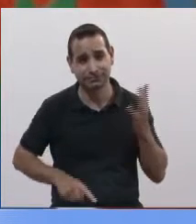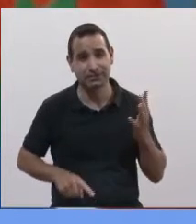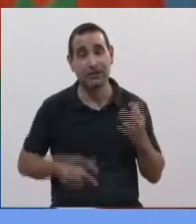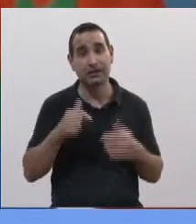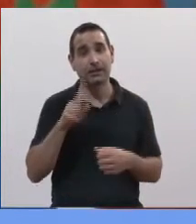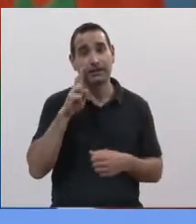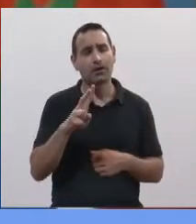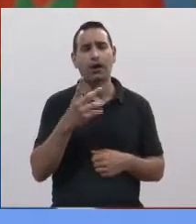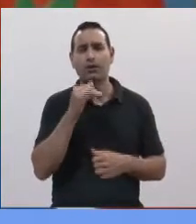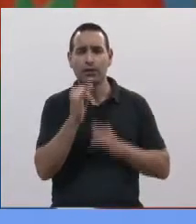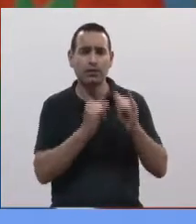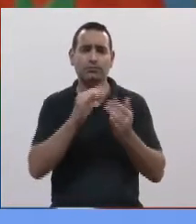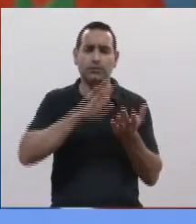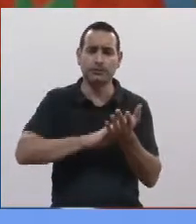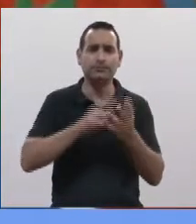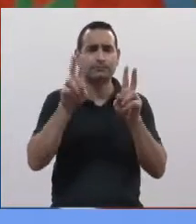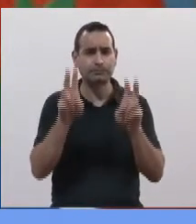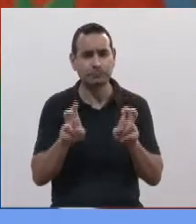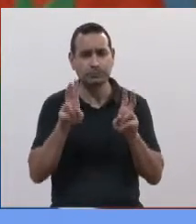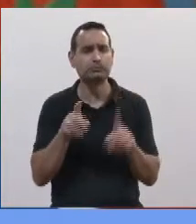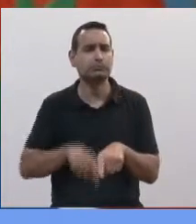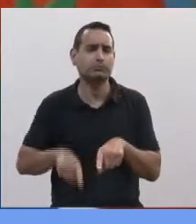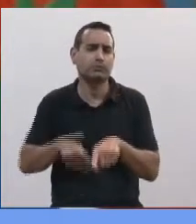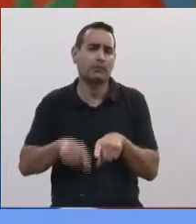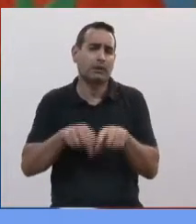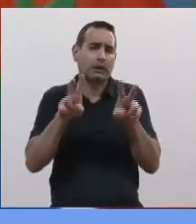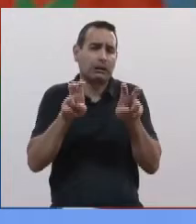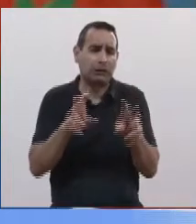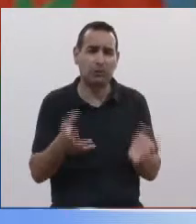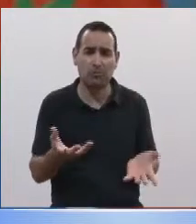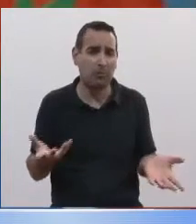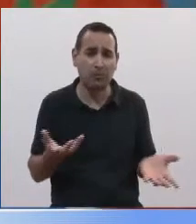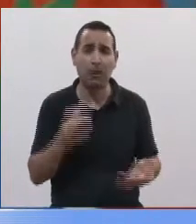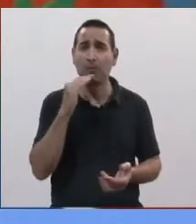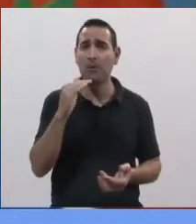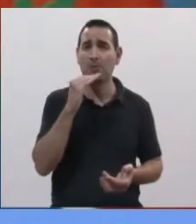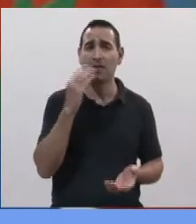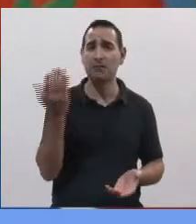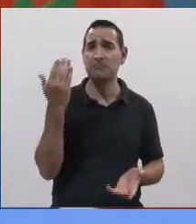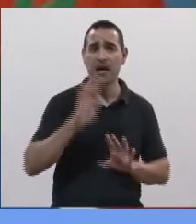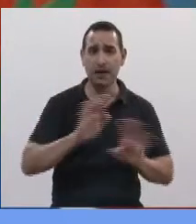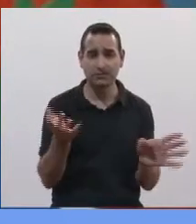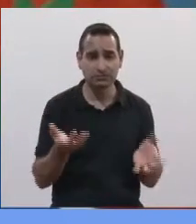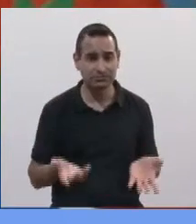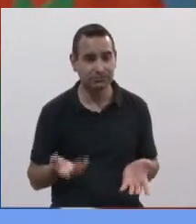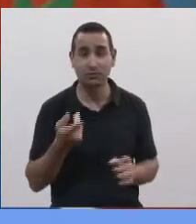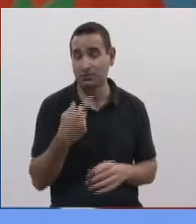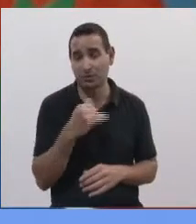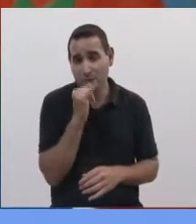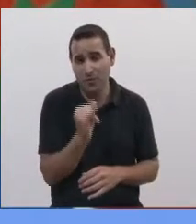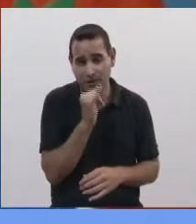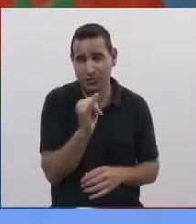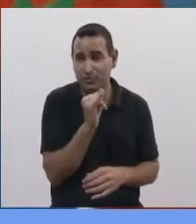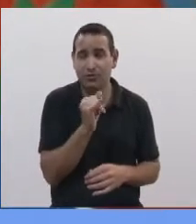vemos que se habla tanto de este tema y que solamente es retórica. Mire, para darle un ejemplo,